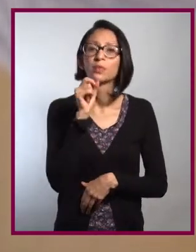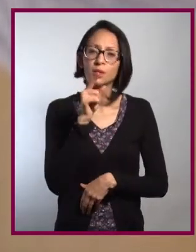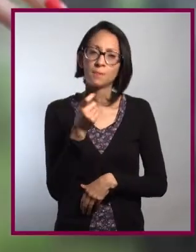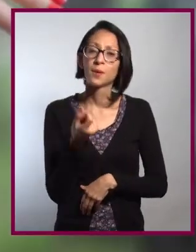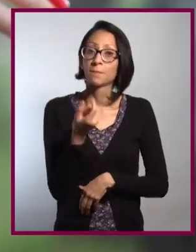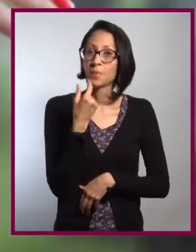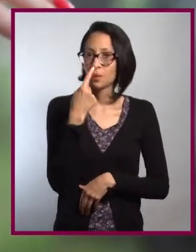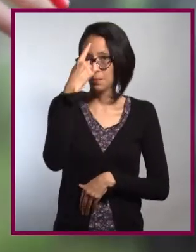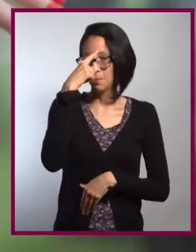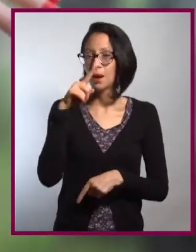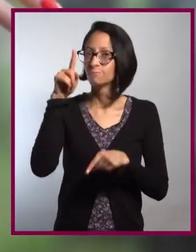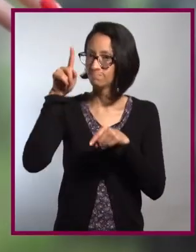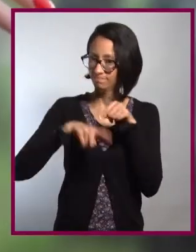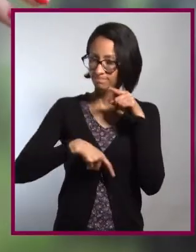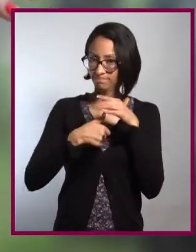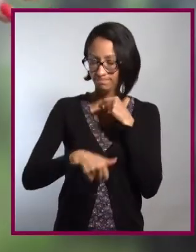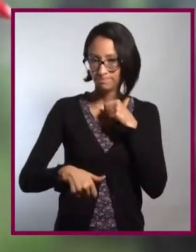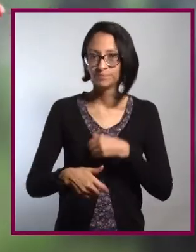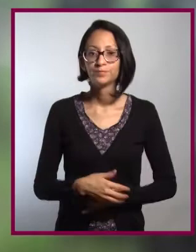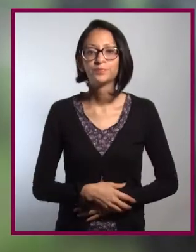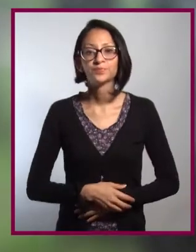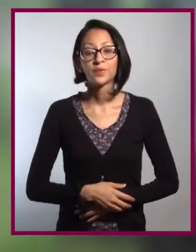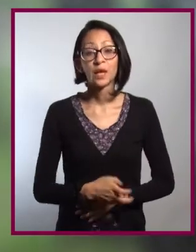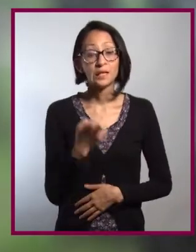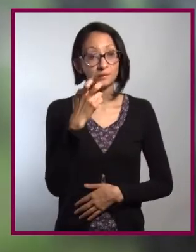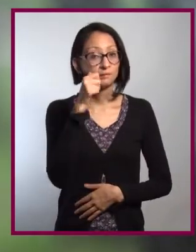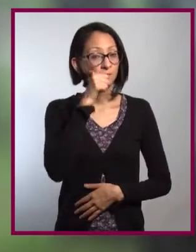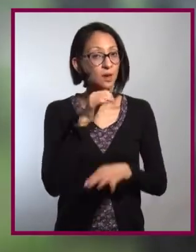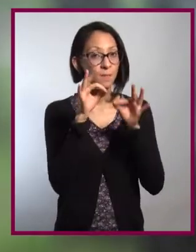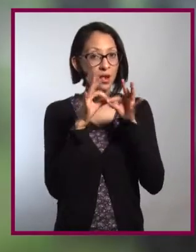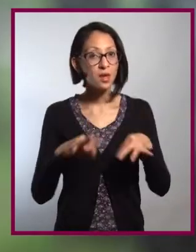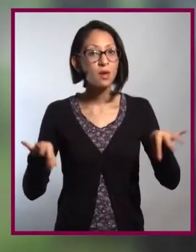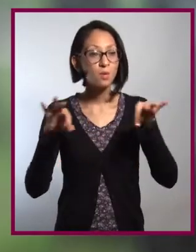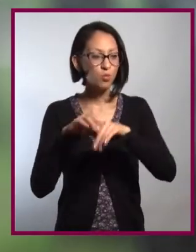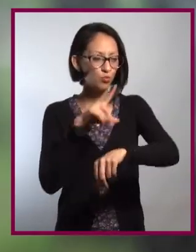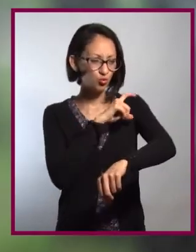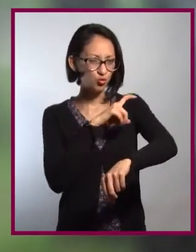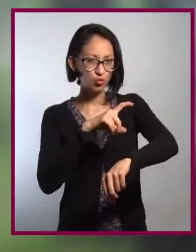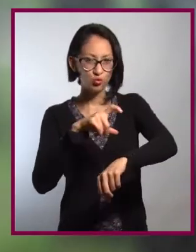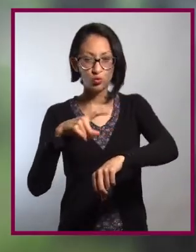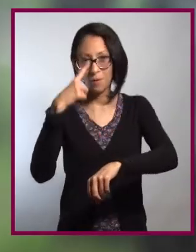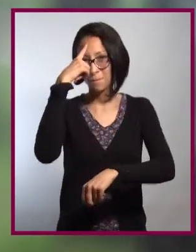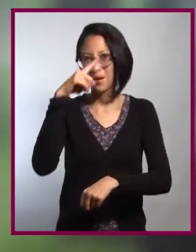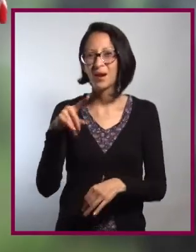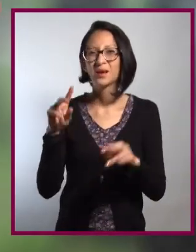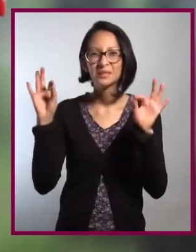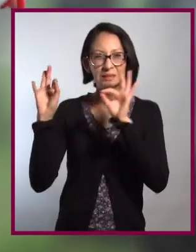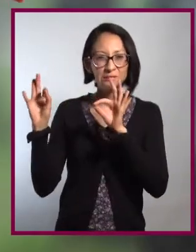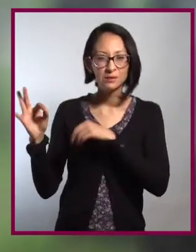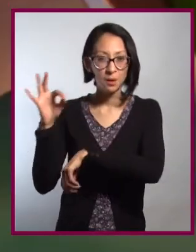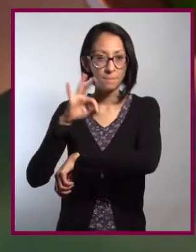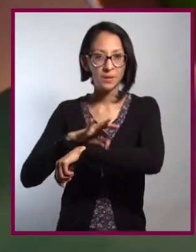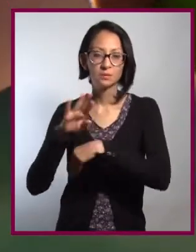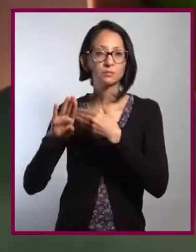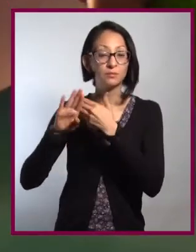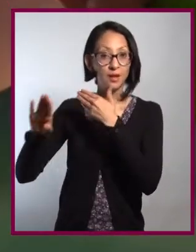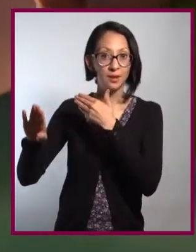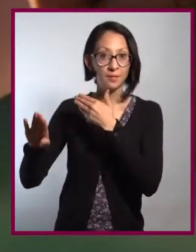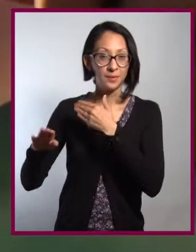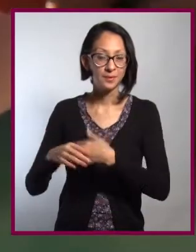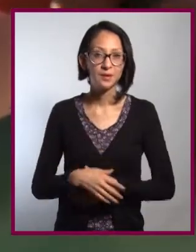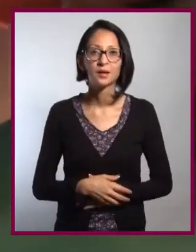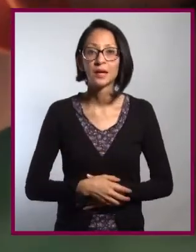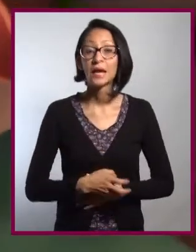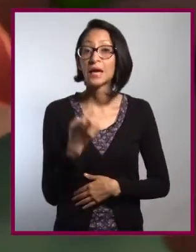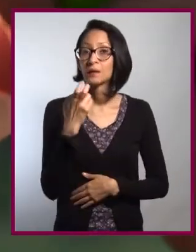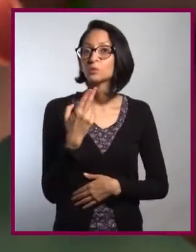combatirla. Siempre es importante llevar repelente de insecto y tratamiento para las picaduras, sobre